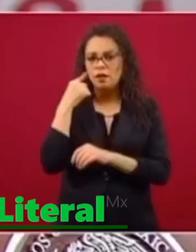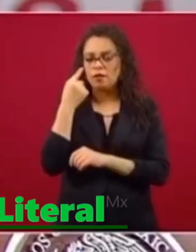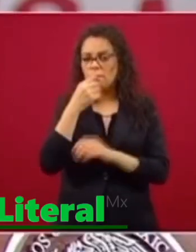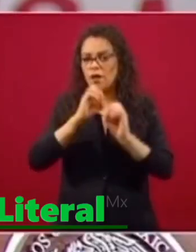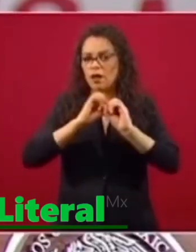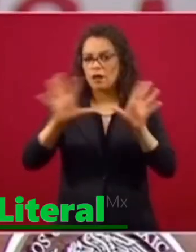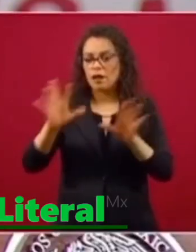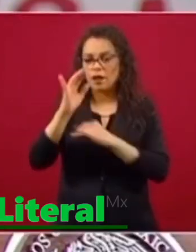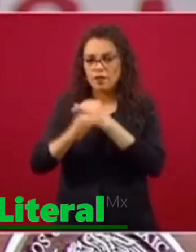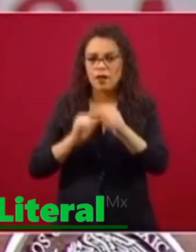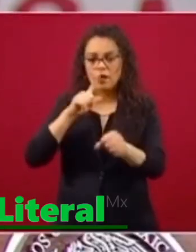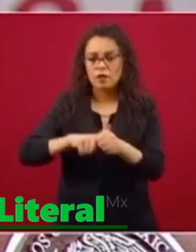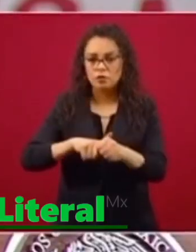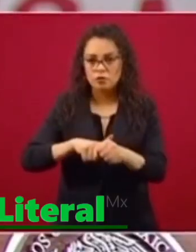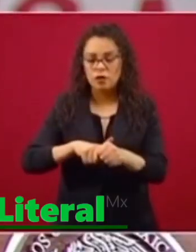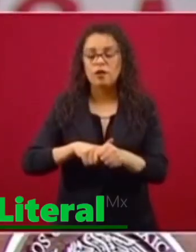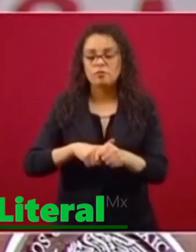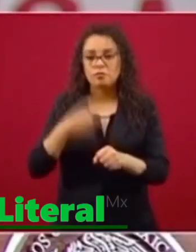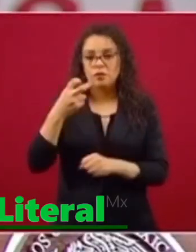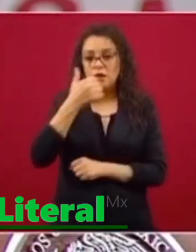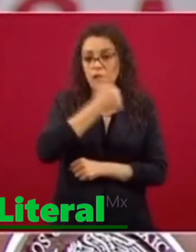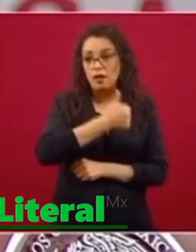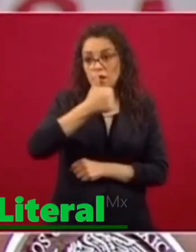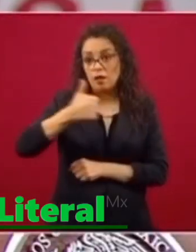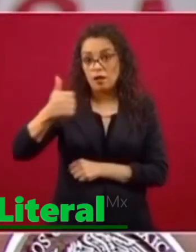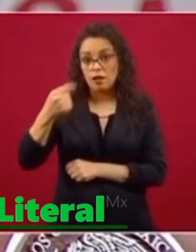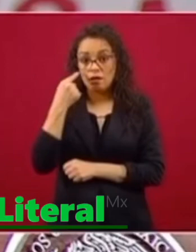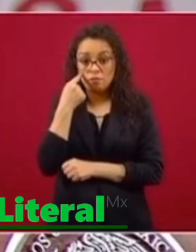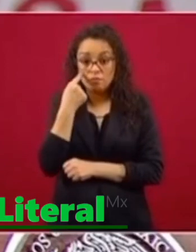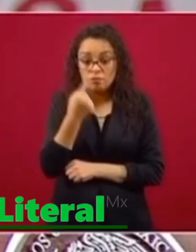la percepción de que